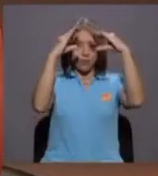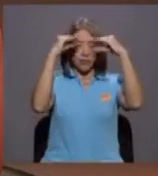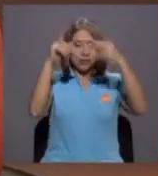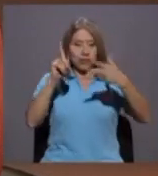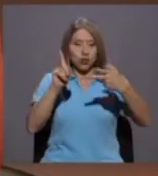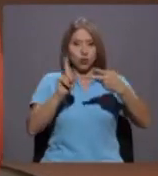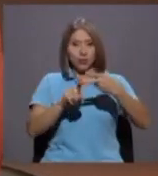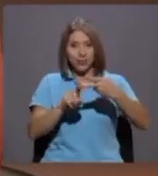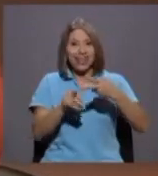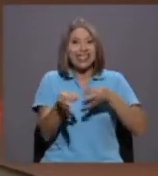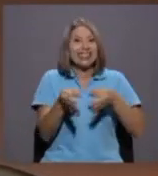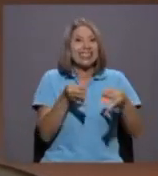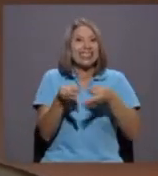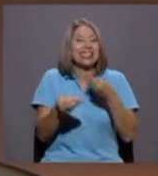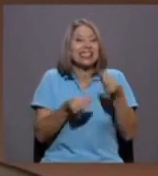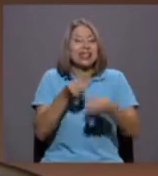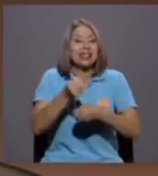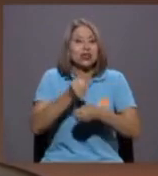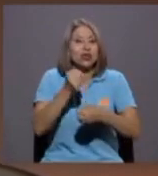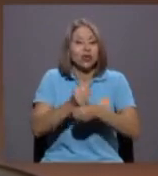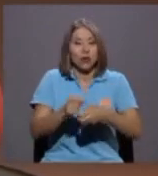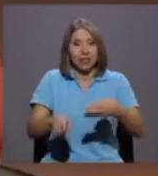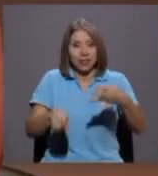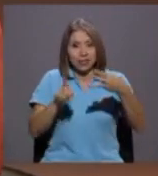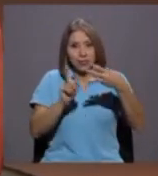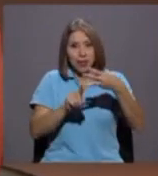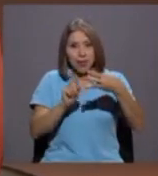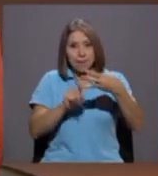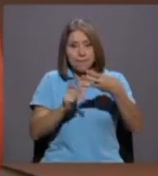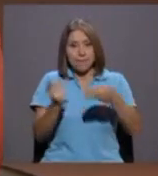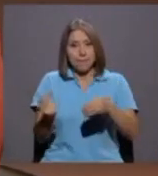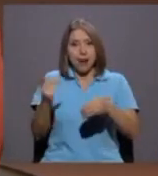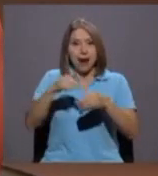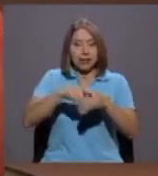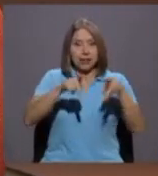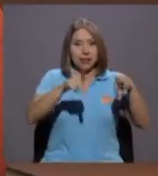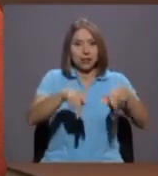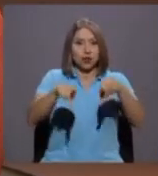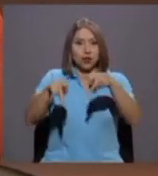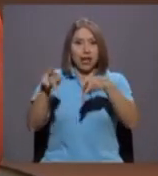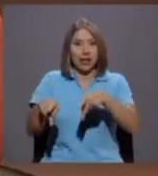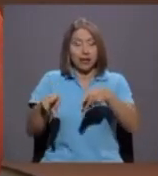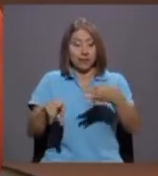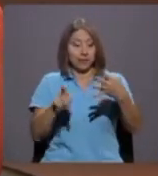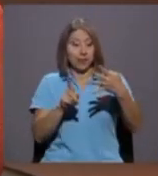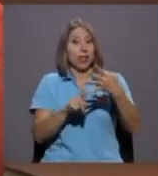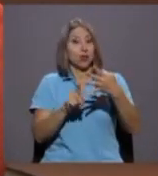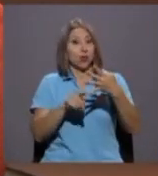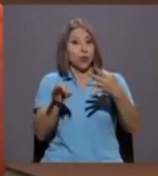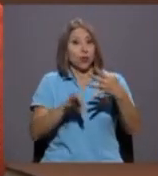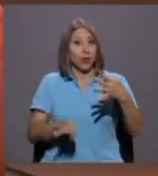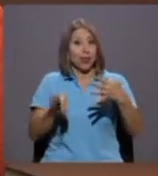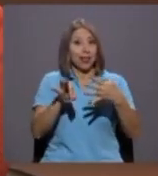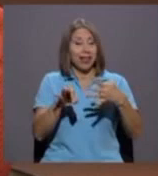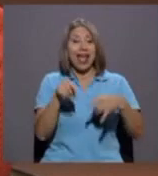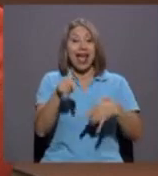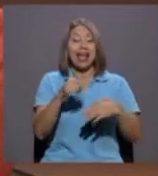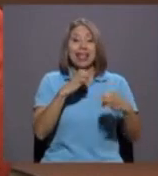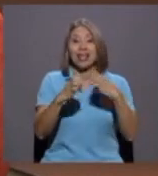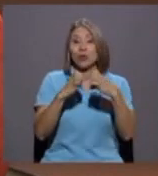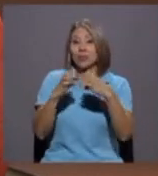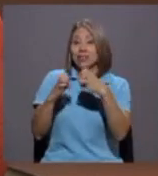de cuentas y uno sobre participación ciudadana. Y uno muy importante, ahí entrevistamos o encuestamos